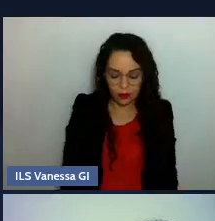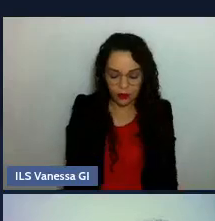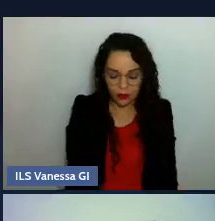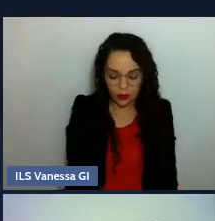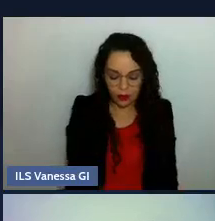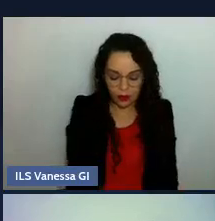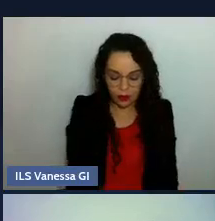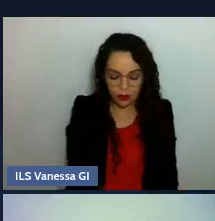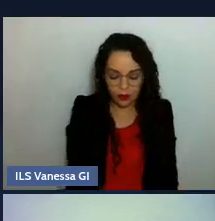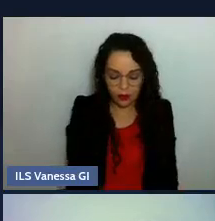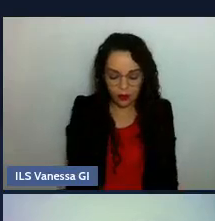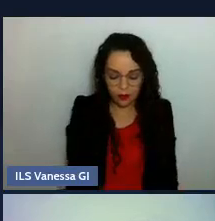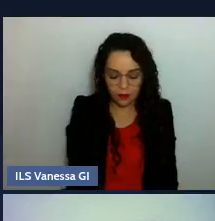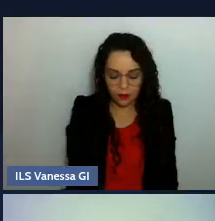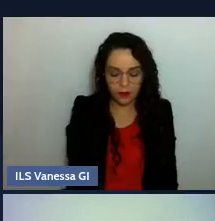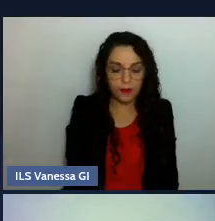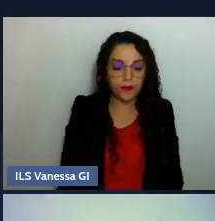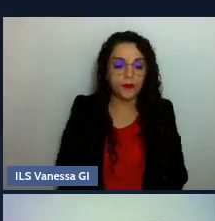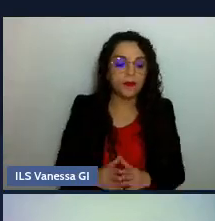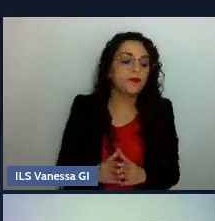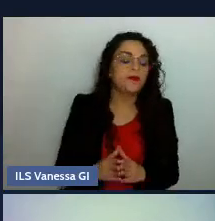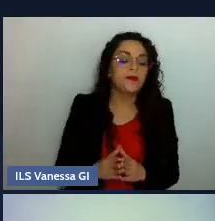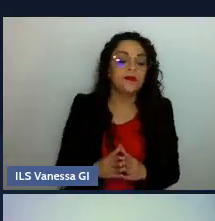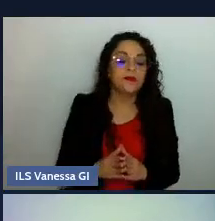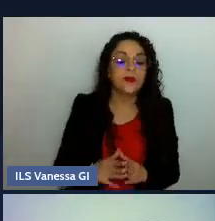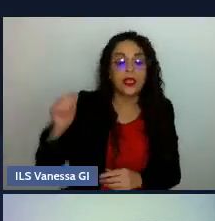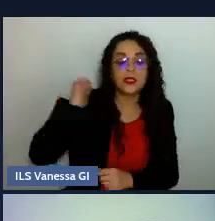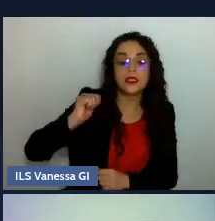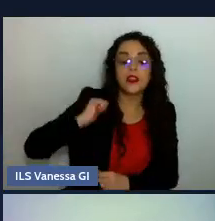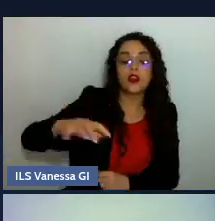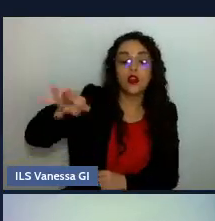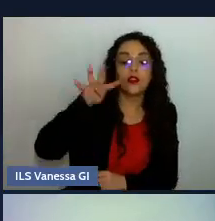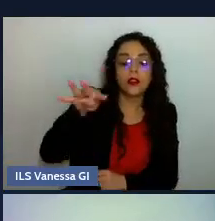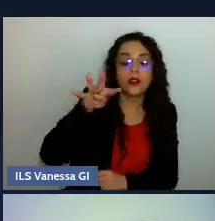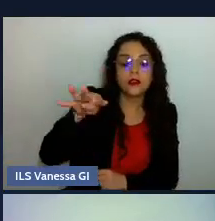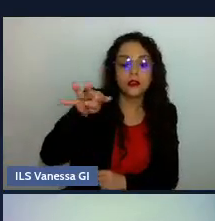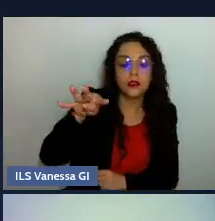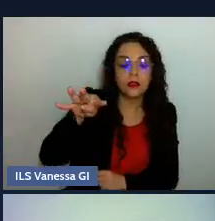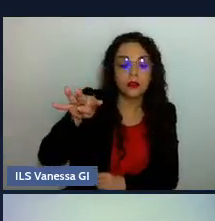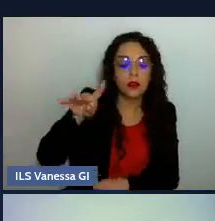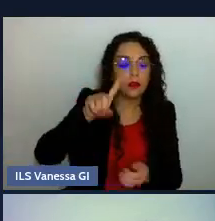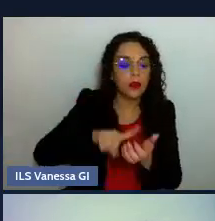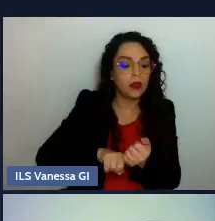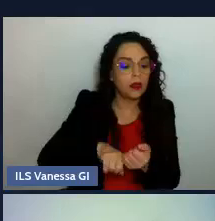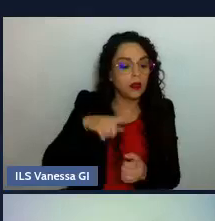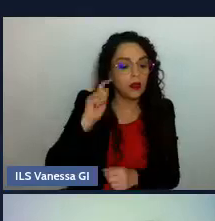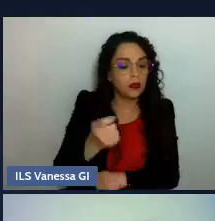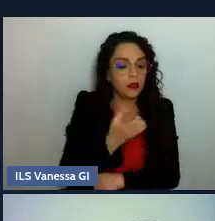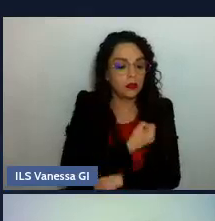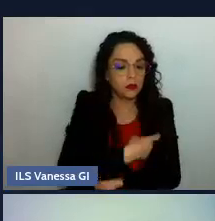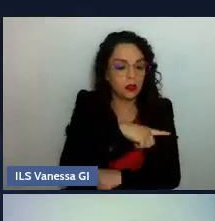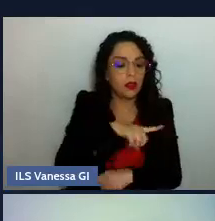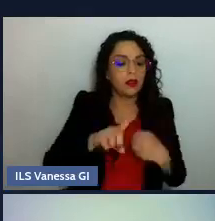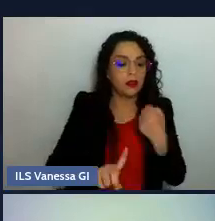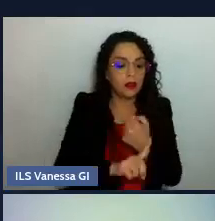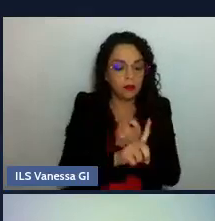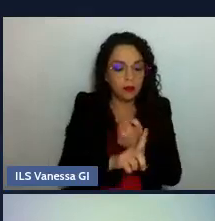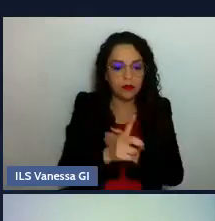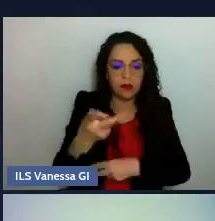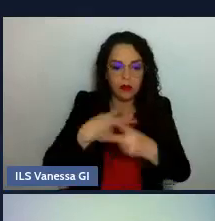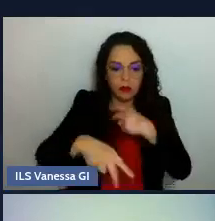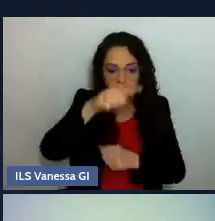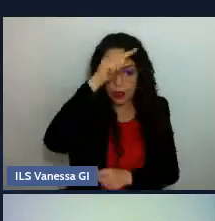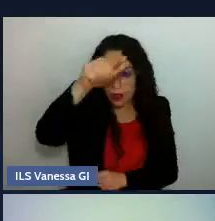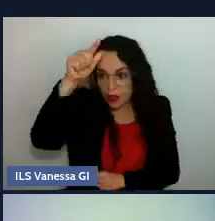Estado. En el siglo XIX... hay un boom en cuanto a la salud porque comienzan a haber muchos descubrimientos